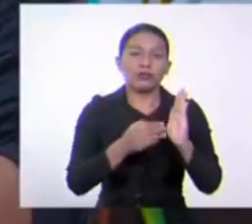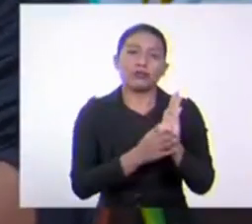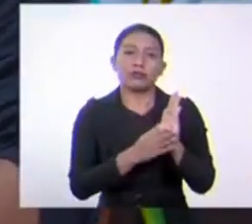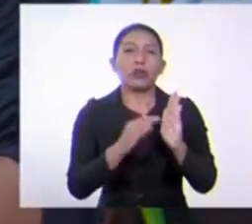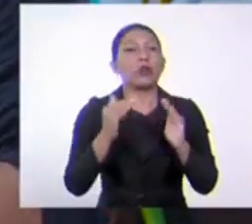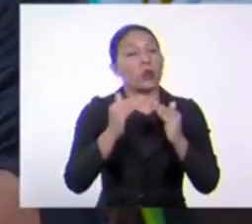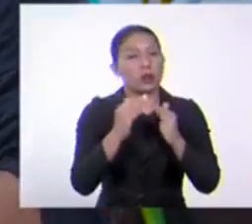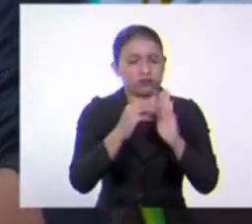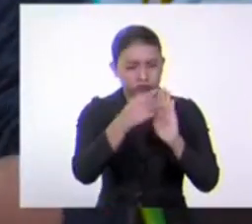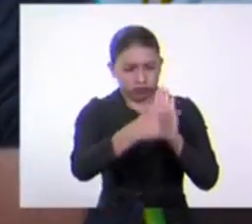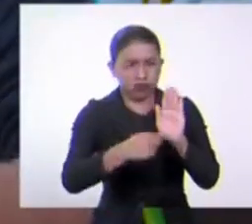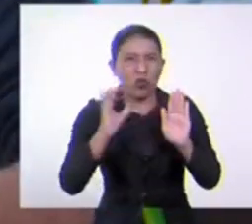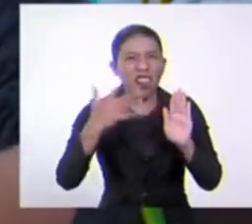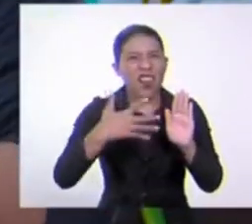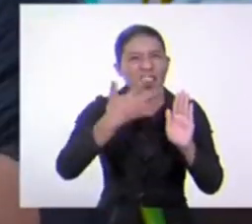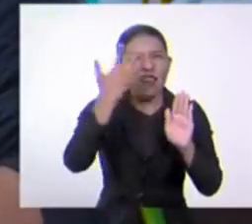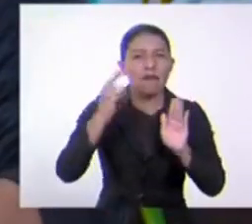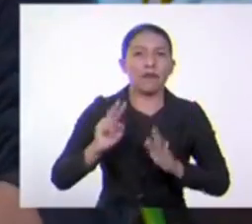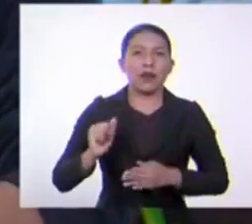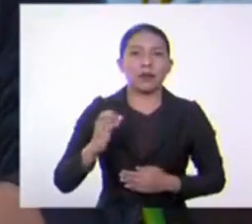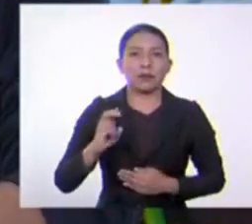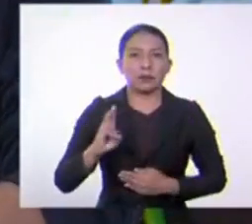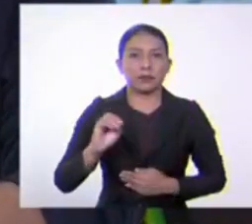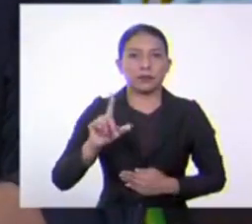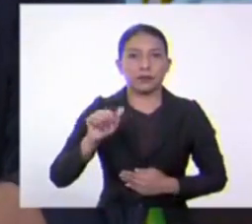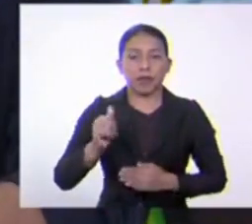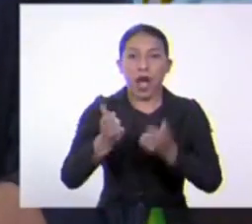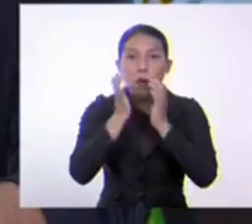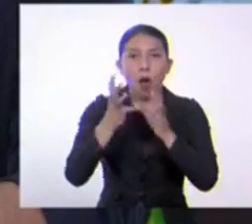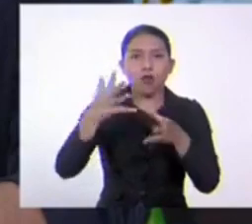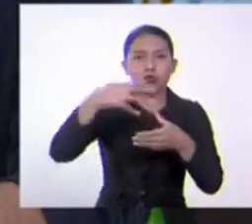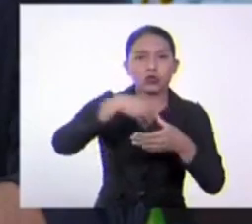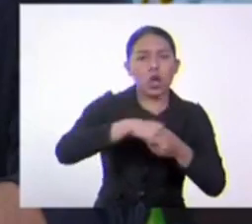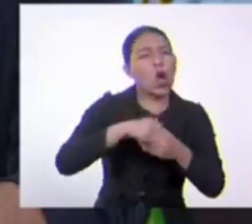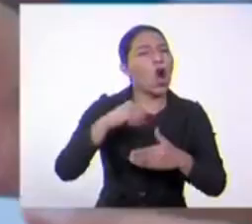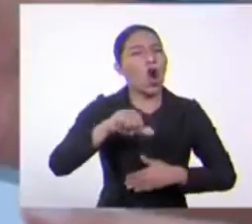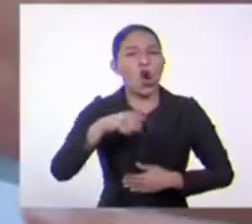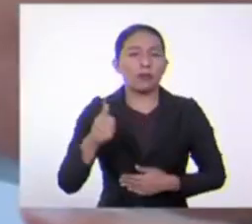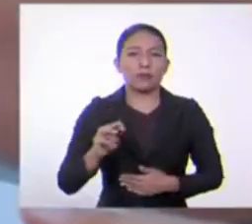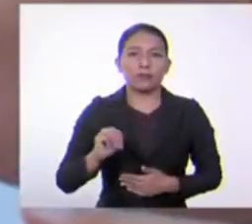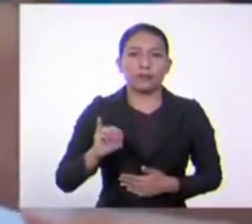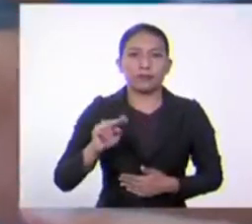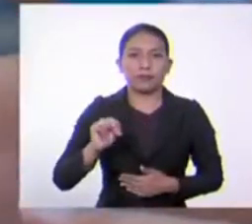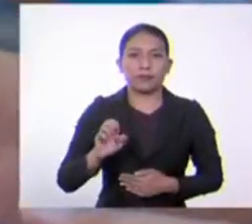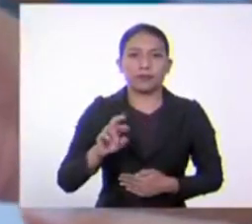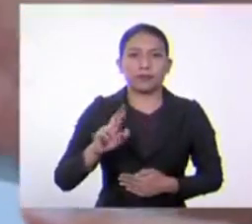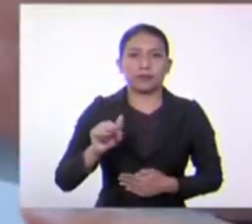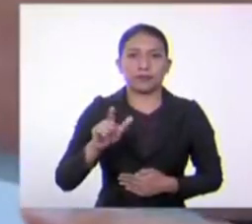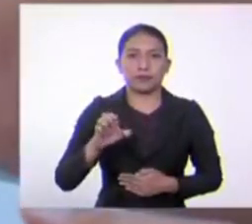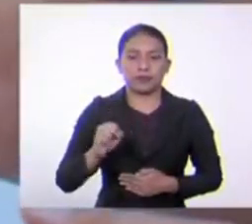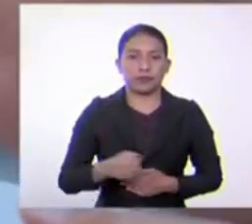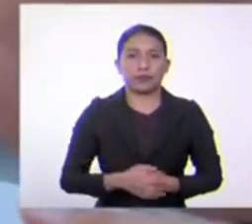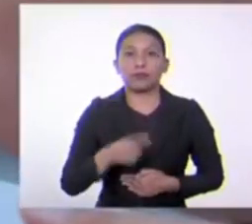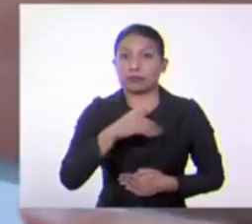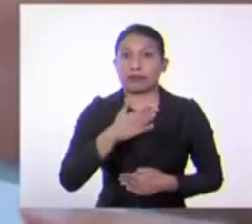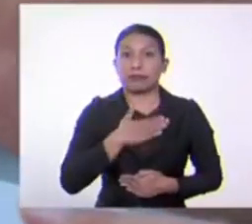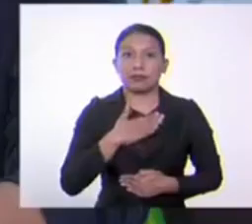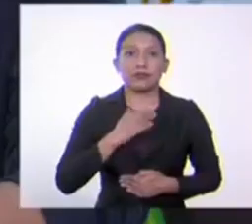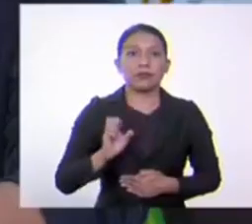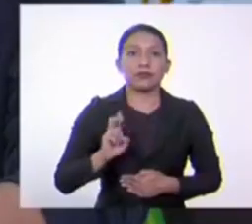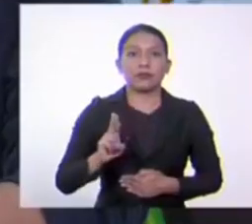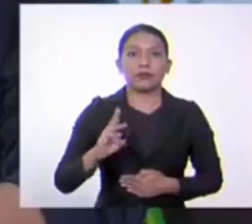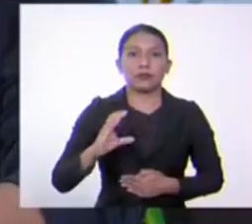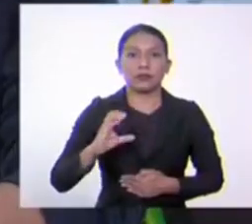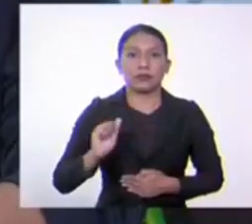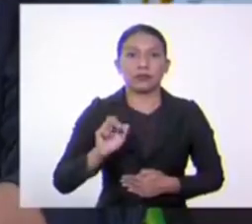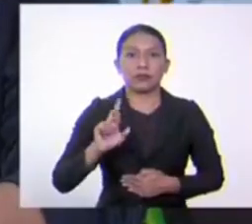almacena otros minerales para su metabolismo interno. Justamente como es una célula eucariota, también posee